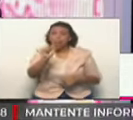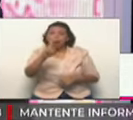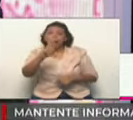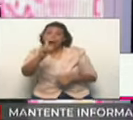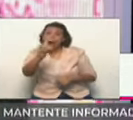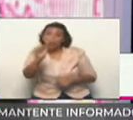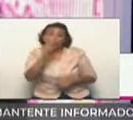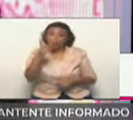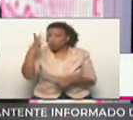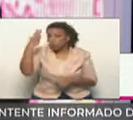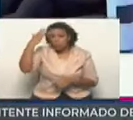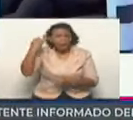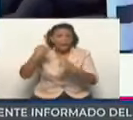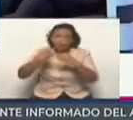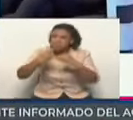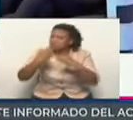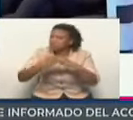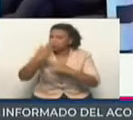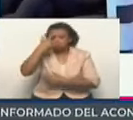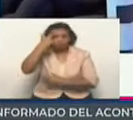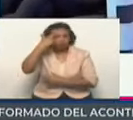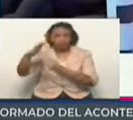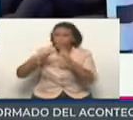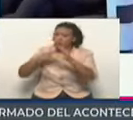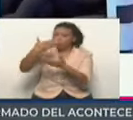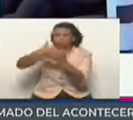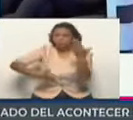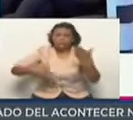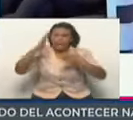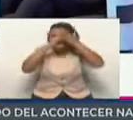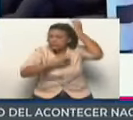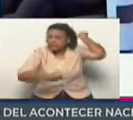tengo el apellido ahorita, si me lo buscan en el comunicado que sacó la Cancillería.